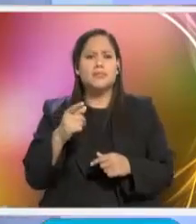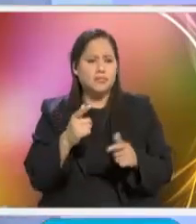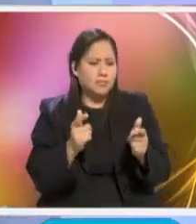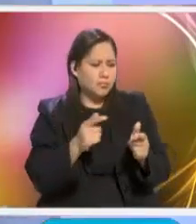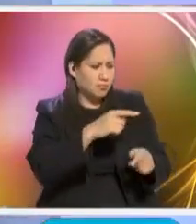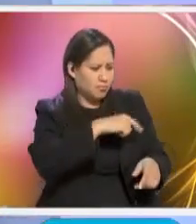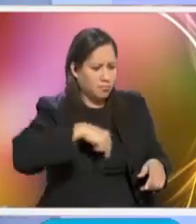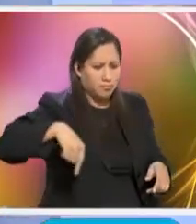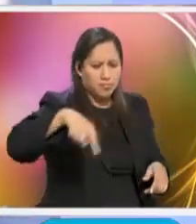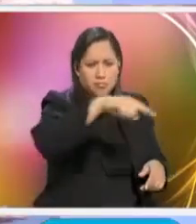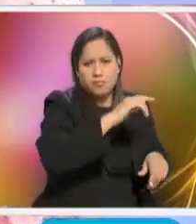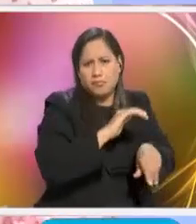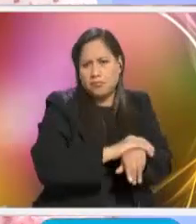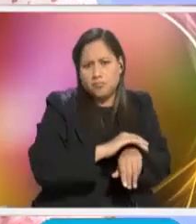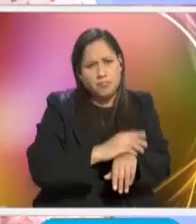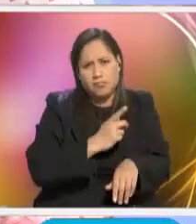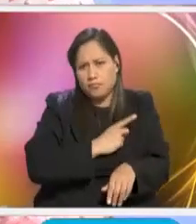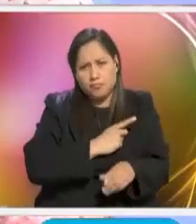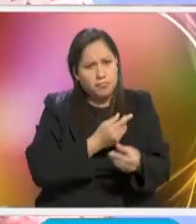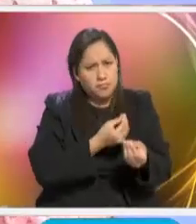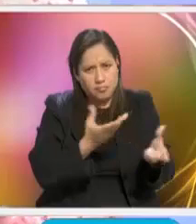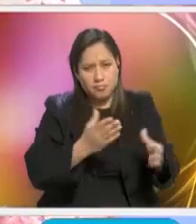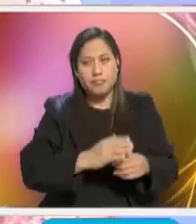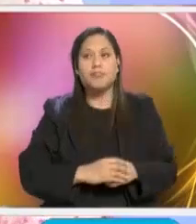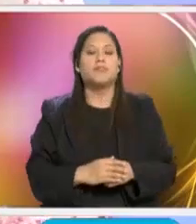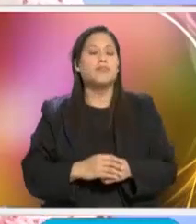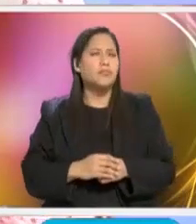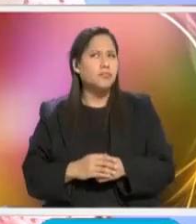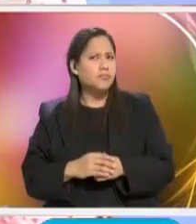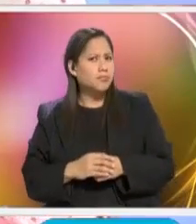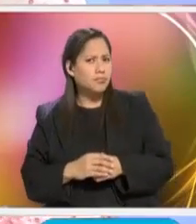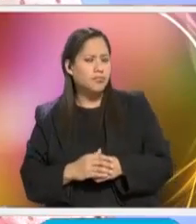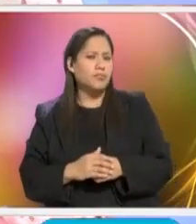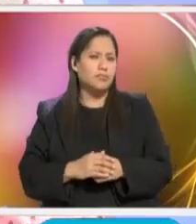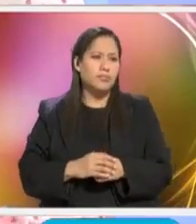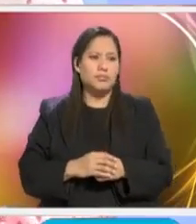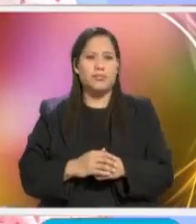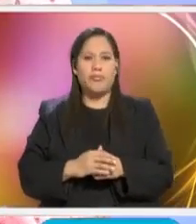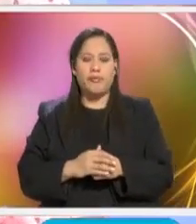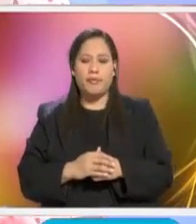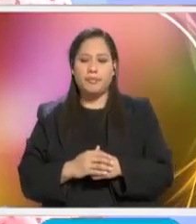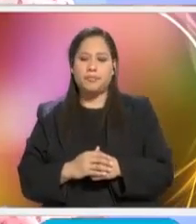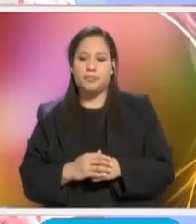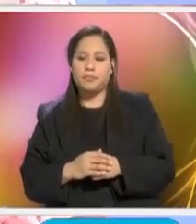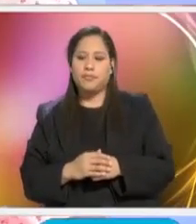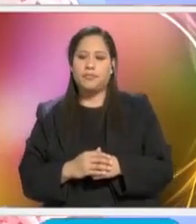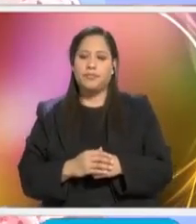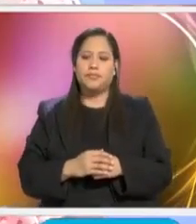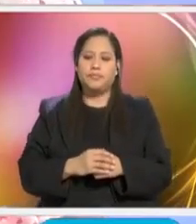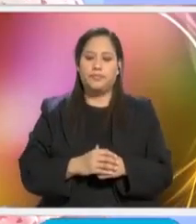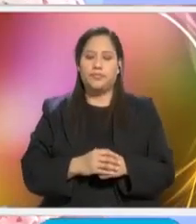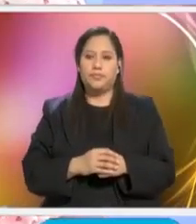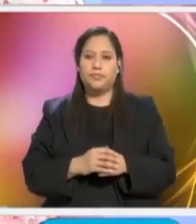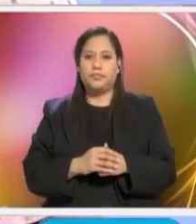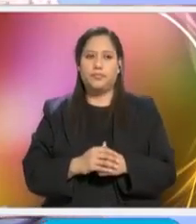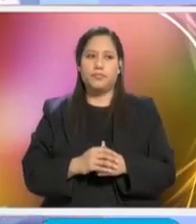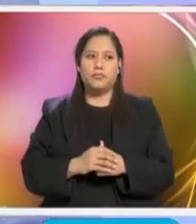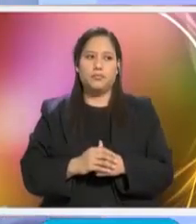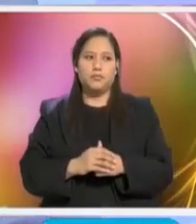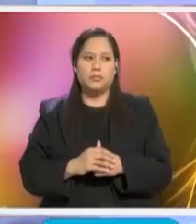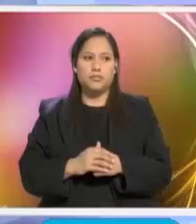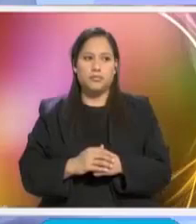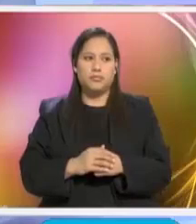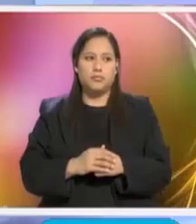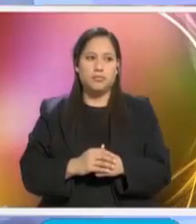grupo social, con su círculo social. Sería bueno entonces como llamarles un poco la atención para que